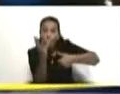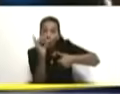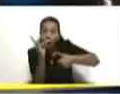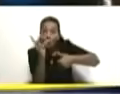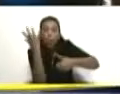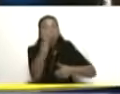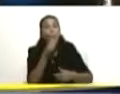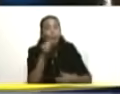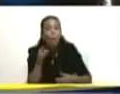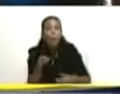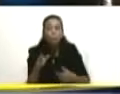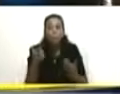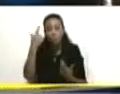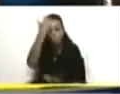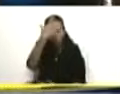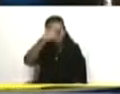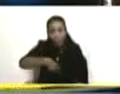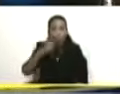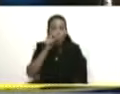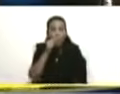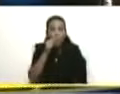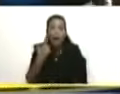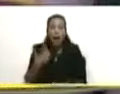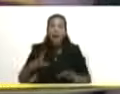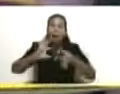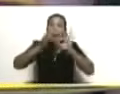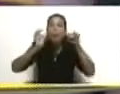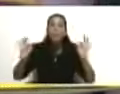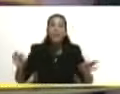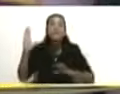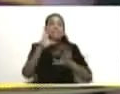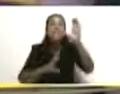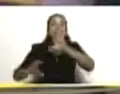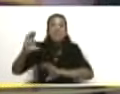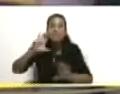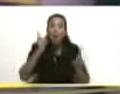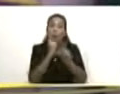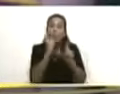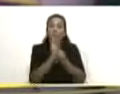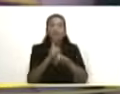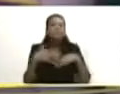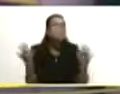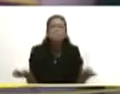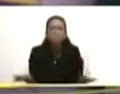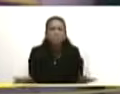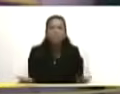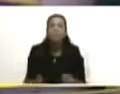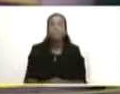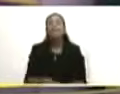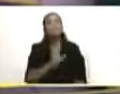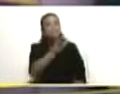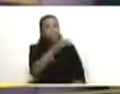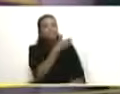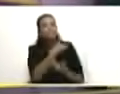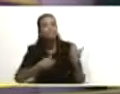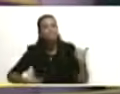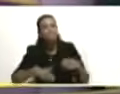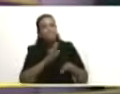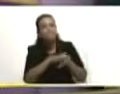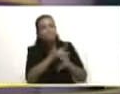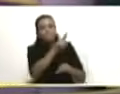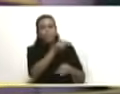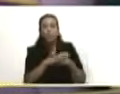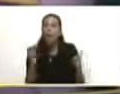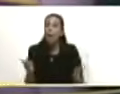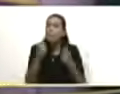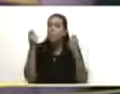ustedes, la juventud Génesis, las Olimpiadas Científicas. ¿De qué se trata? Sí, presidente, nosotros vamos a impulsar